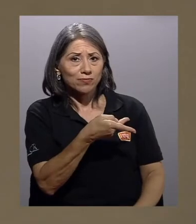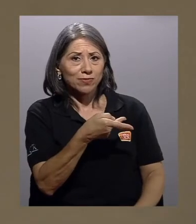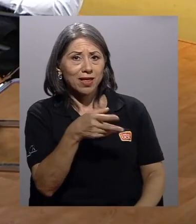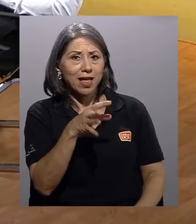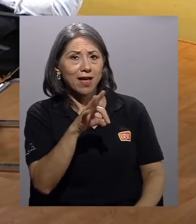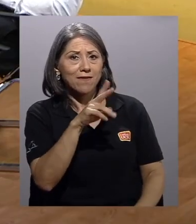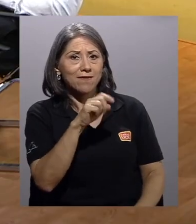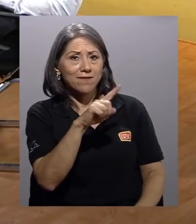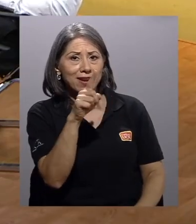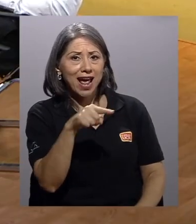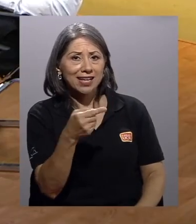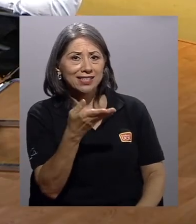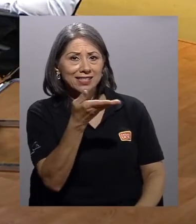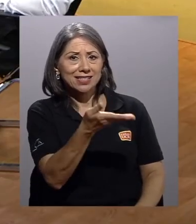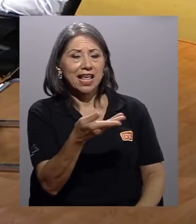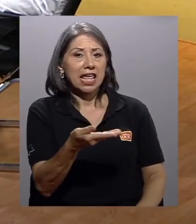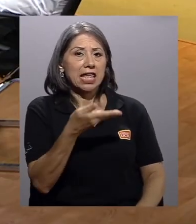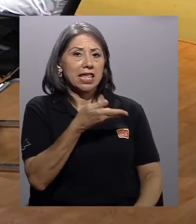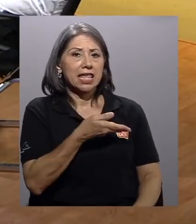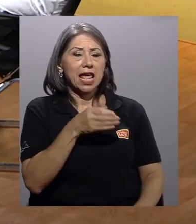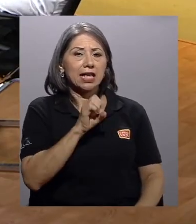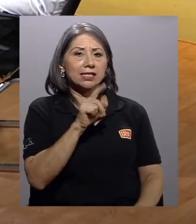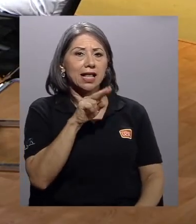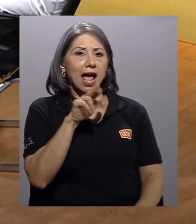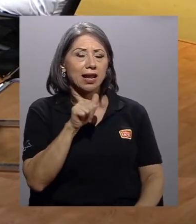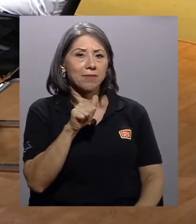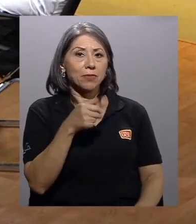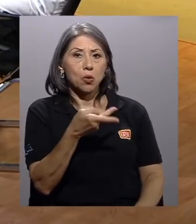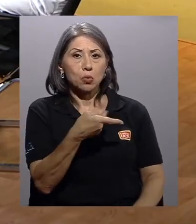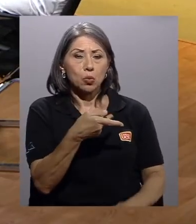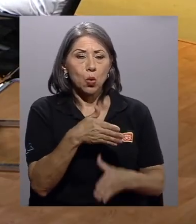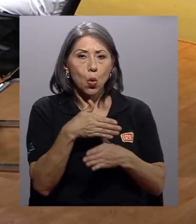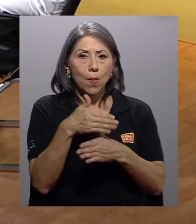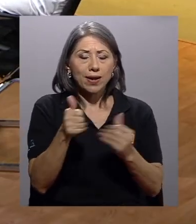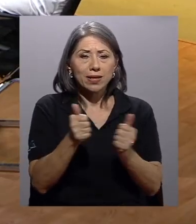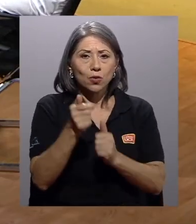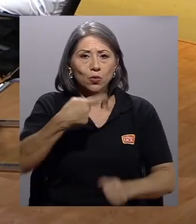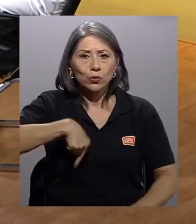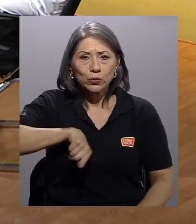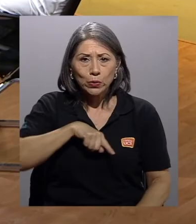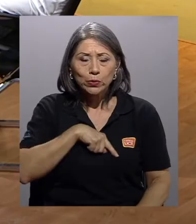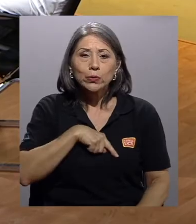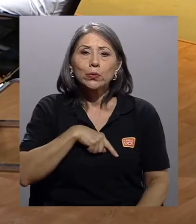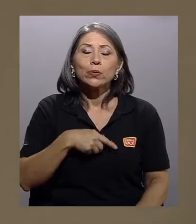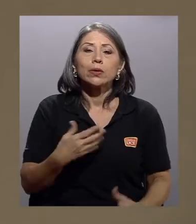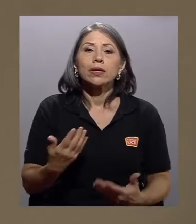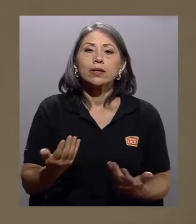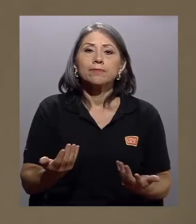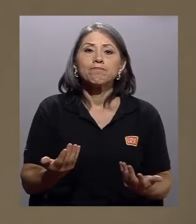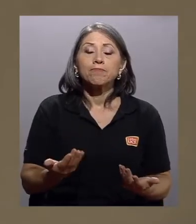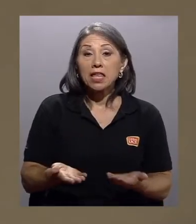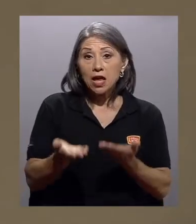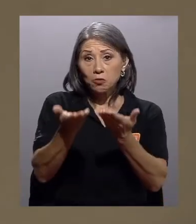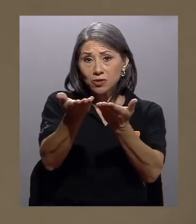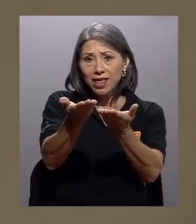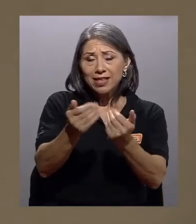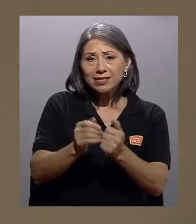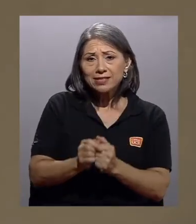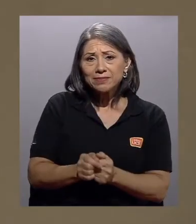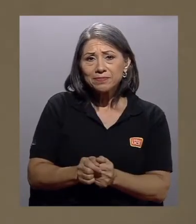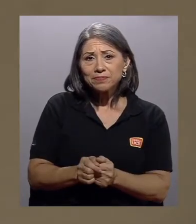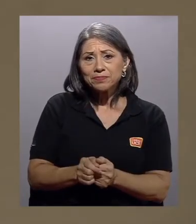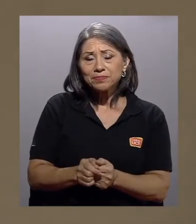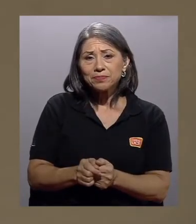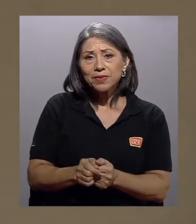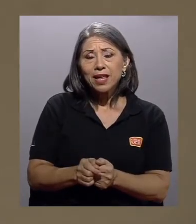nuestros invitados, a Franz y a Sara, por compartir con nosotros este espacio. Y a